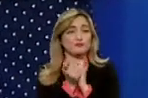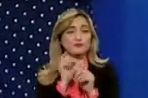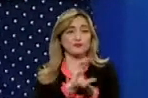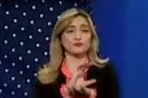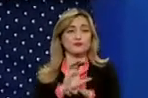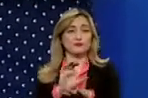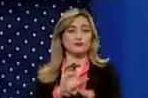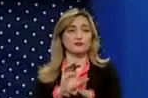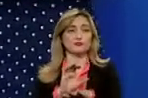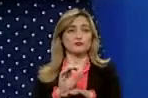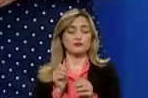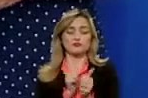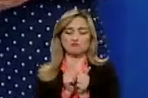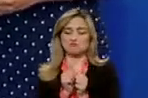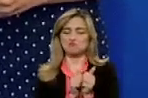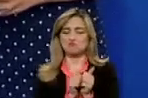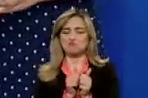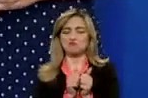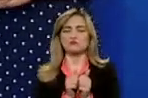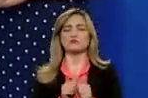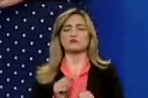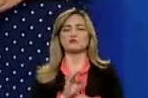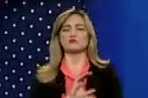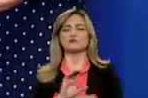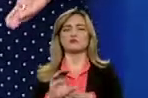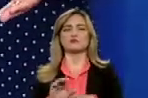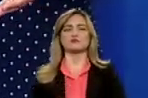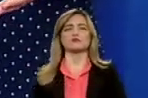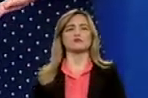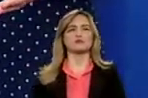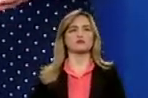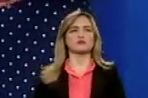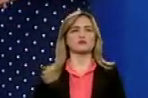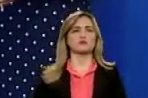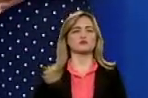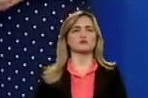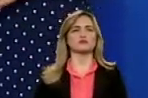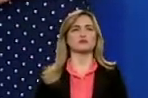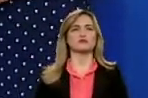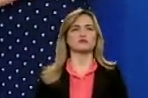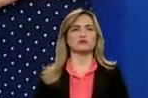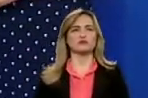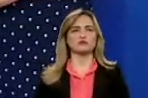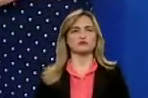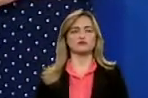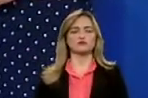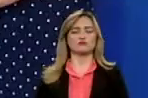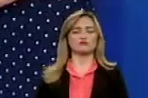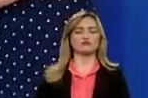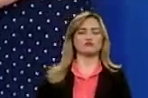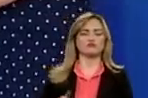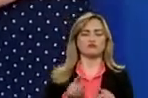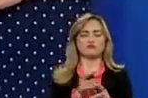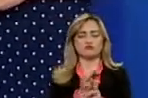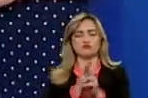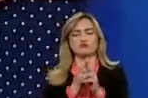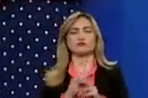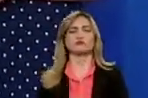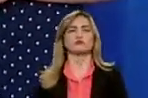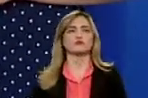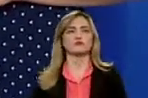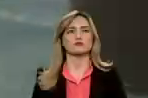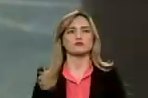al momento de hacer deporte mientras usa mascarilla. Veamos el siguiente reportaje en el que nos contestan algunas de estas